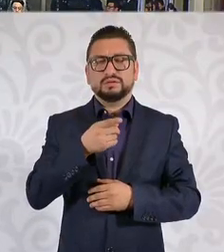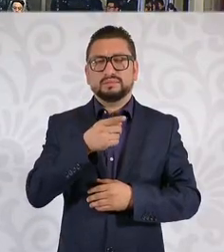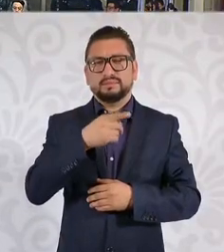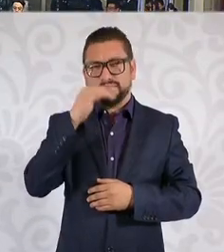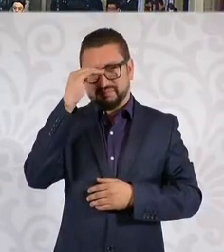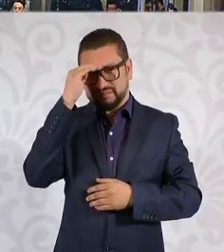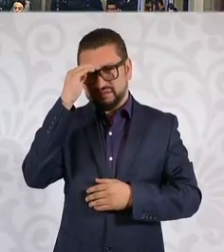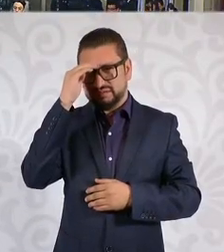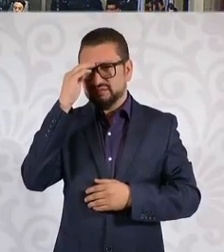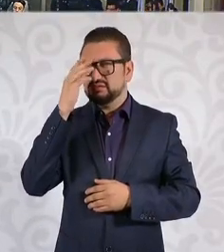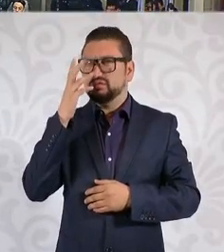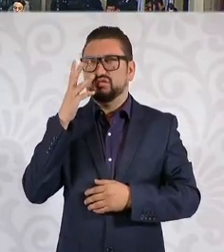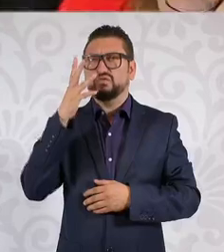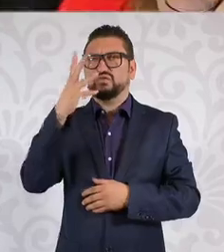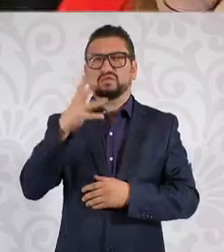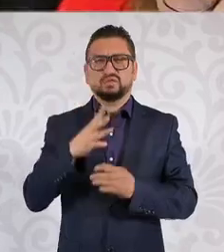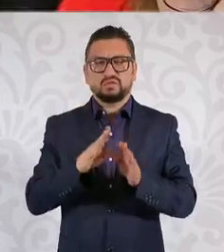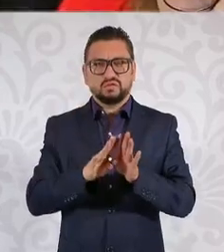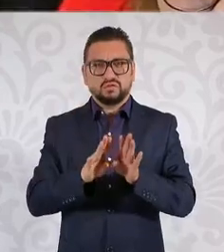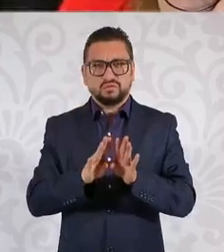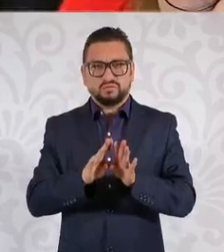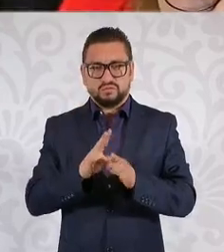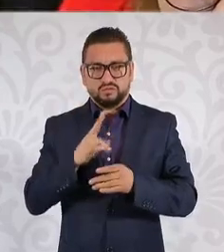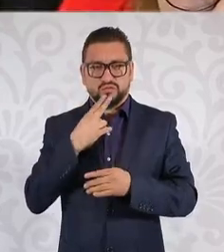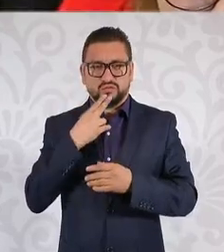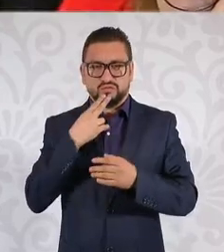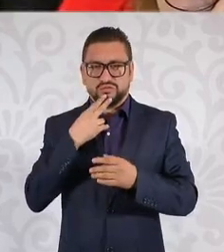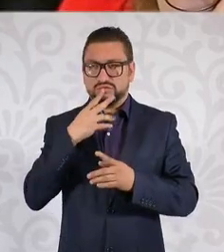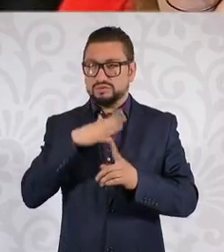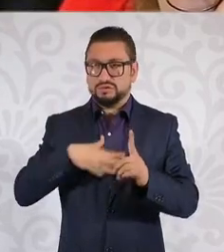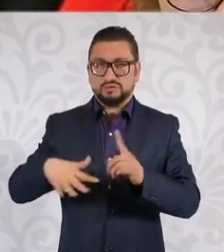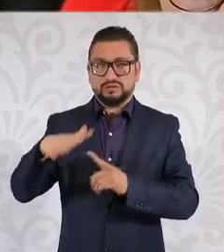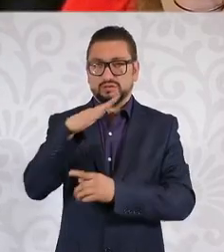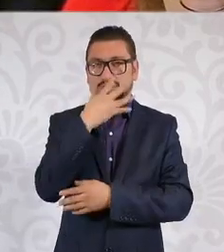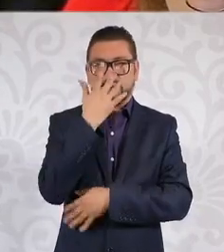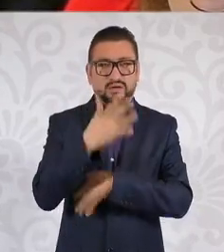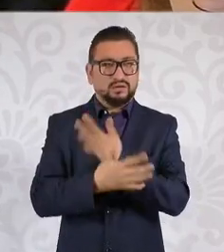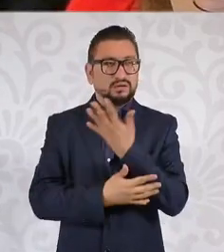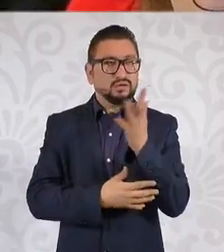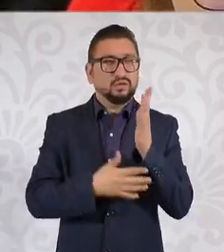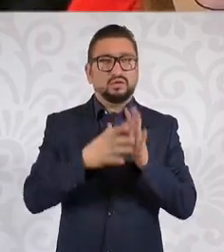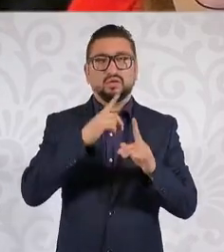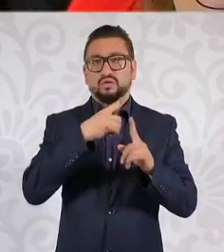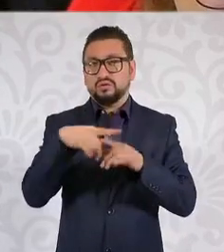a el manejo ecológico que se está